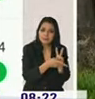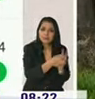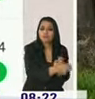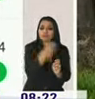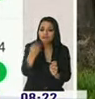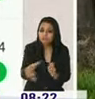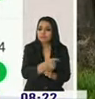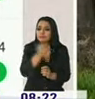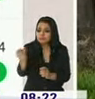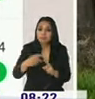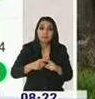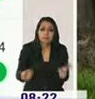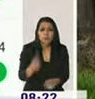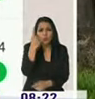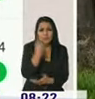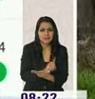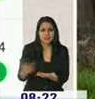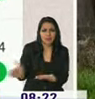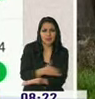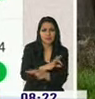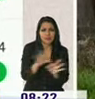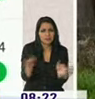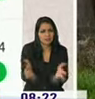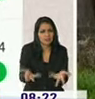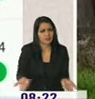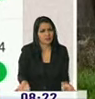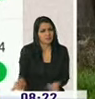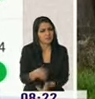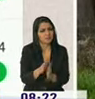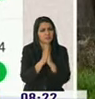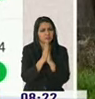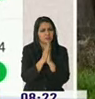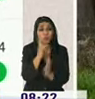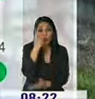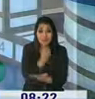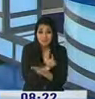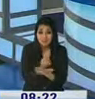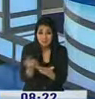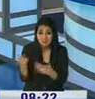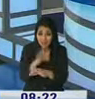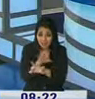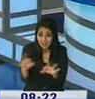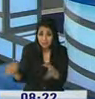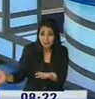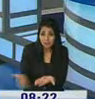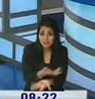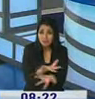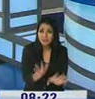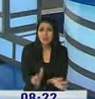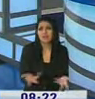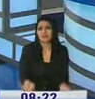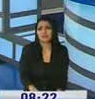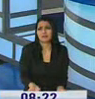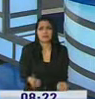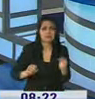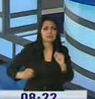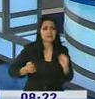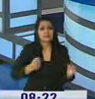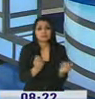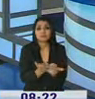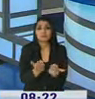no cumplen, pero una semana, autoridades, no sean malitos, ¿no? Una semana debe ser terrible. Desesperante, ¿no? Tener